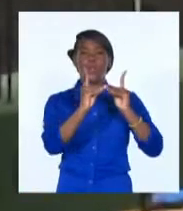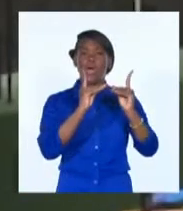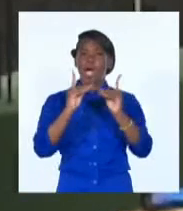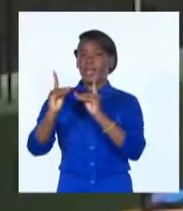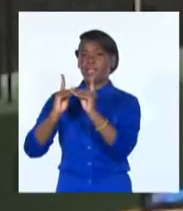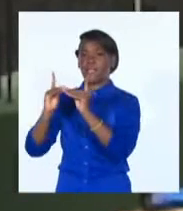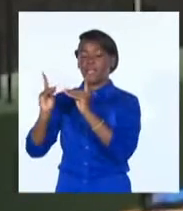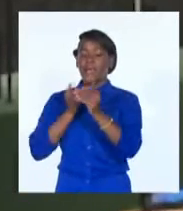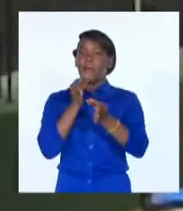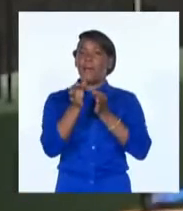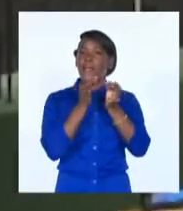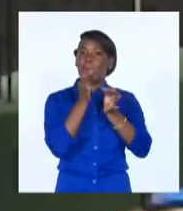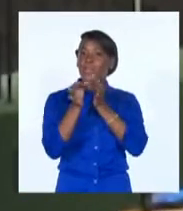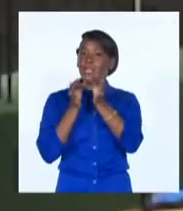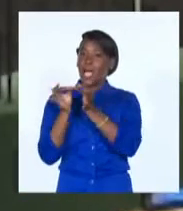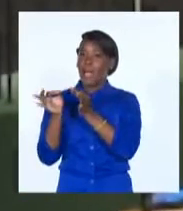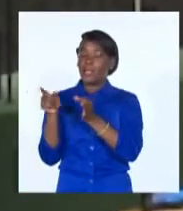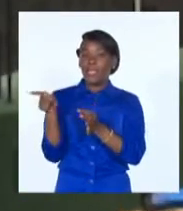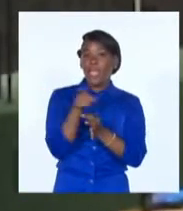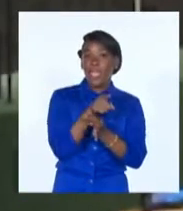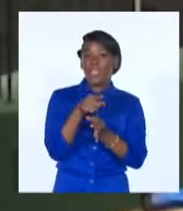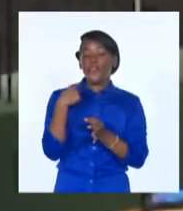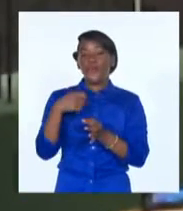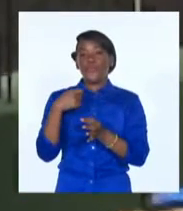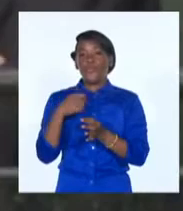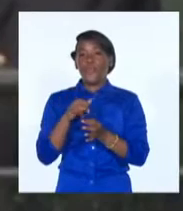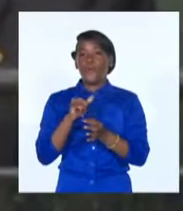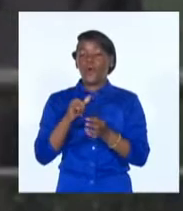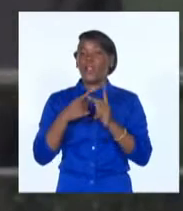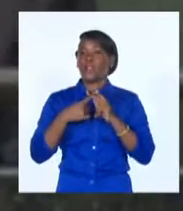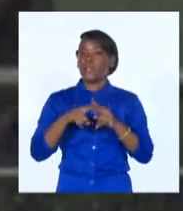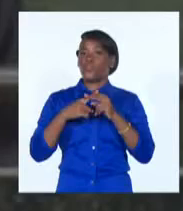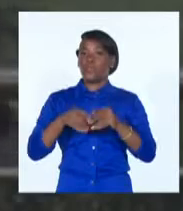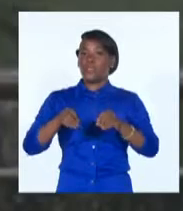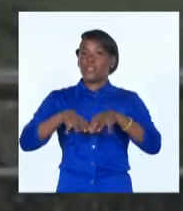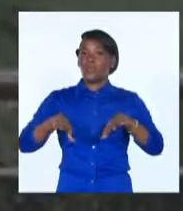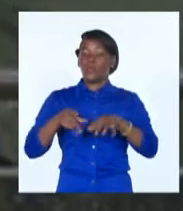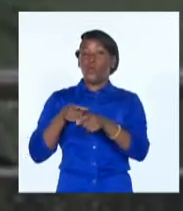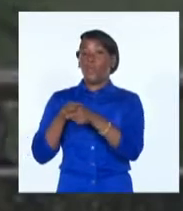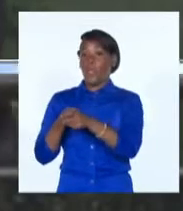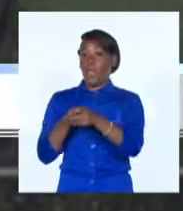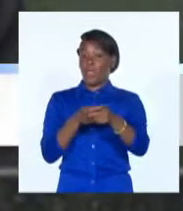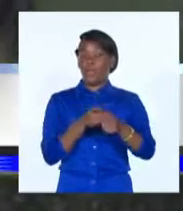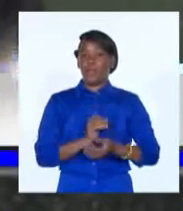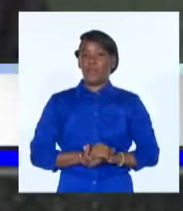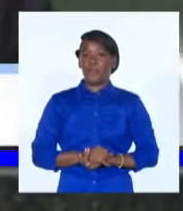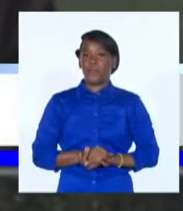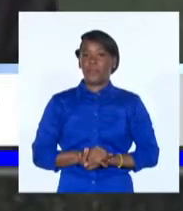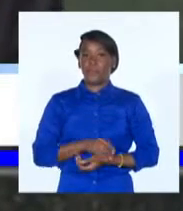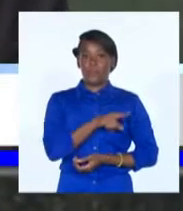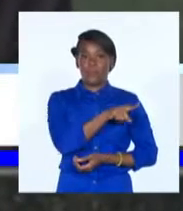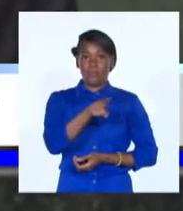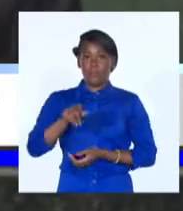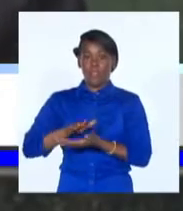todos superar la destrucción que dejó la Segunda Guerra Mundial. El compromiso asumido en